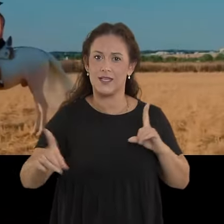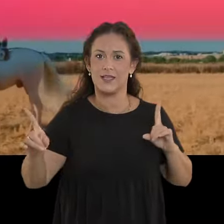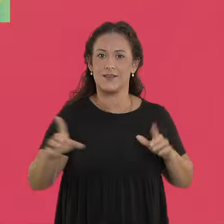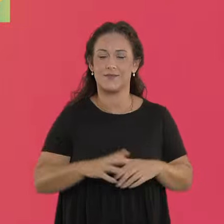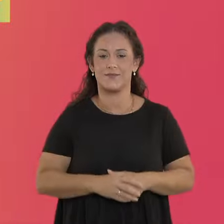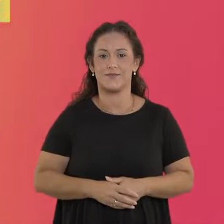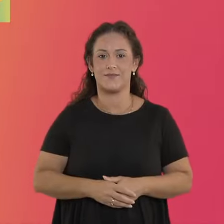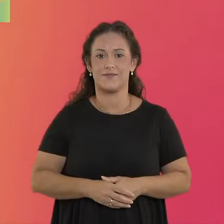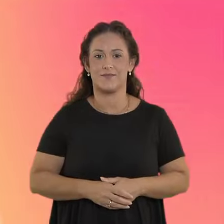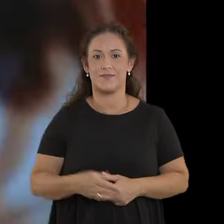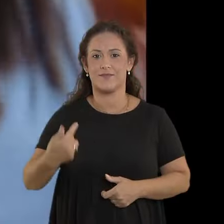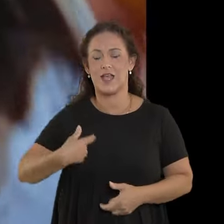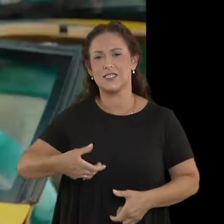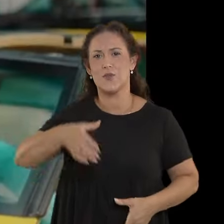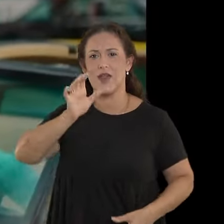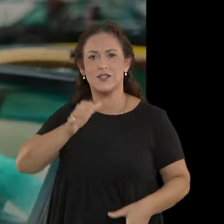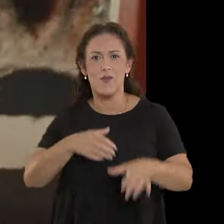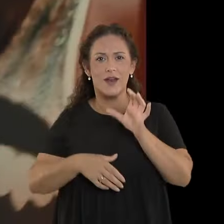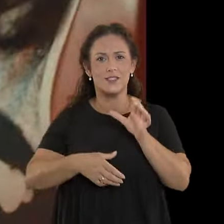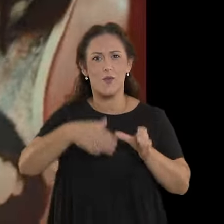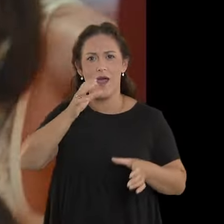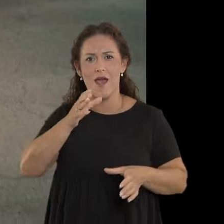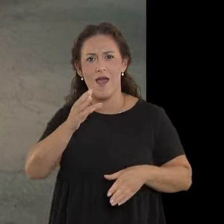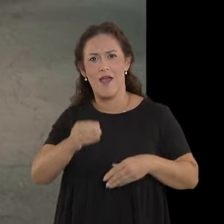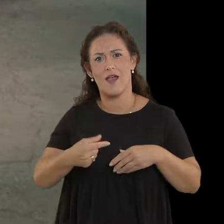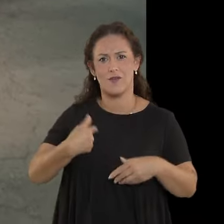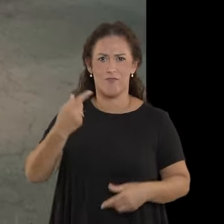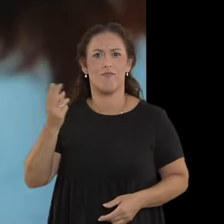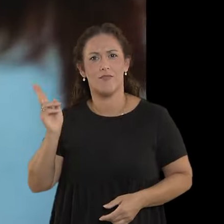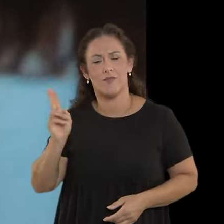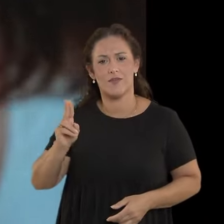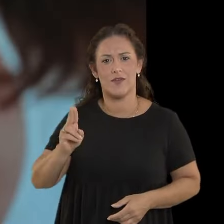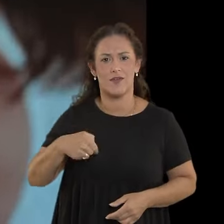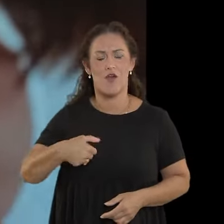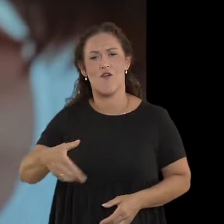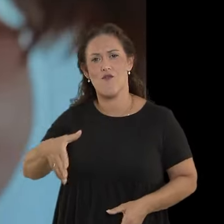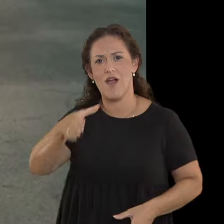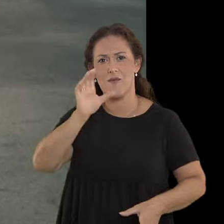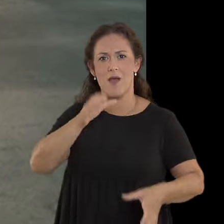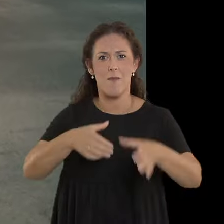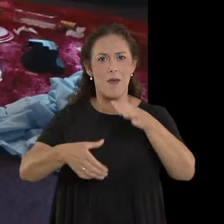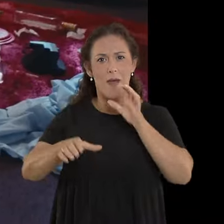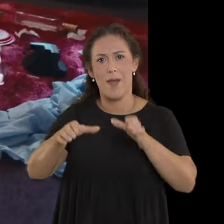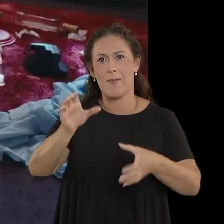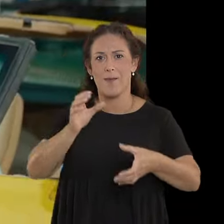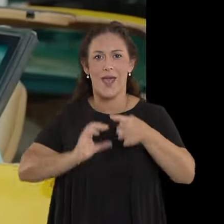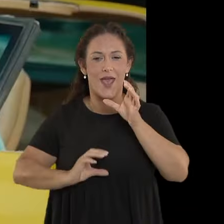lejos. Voy a tomar, tomar, tomar, tomar, tomar.